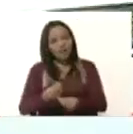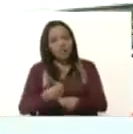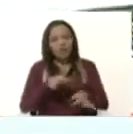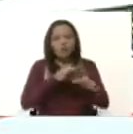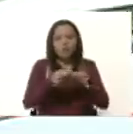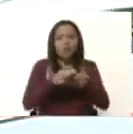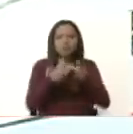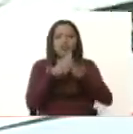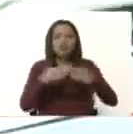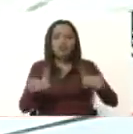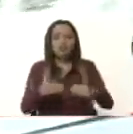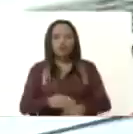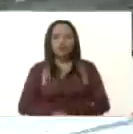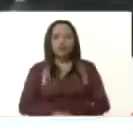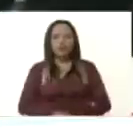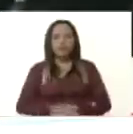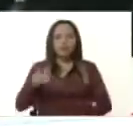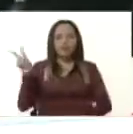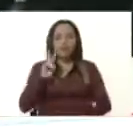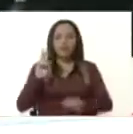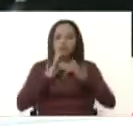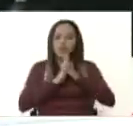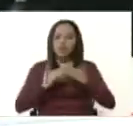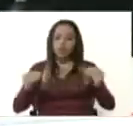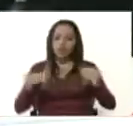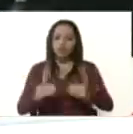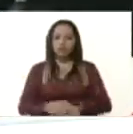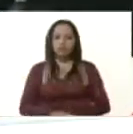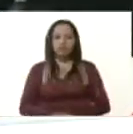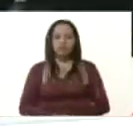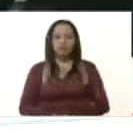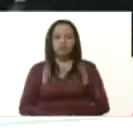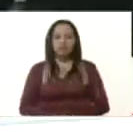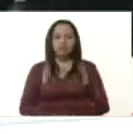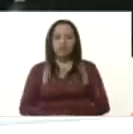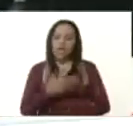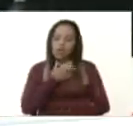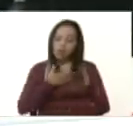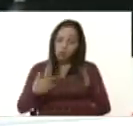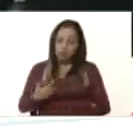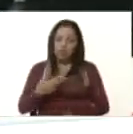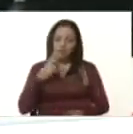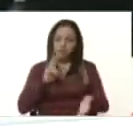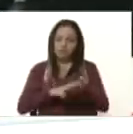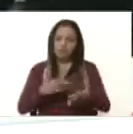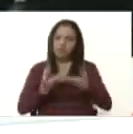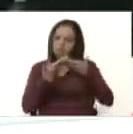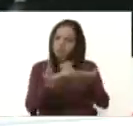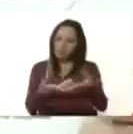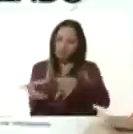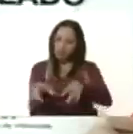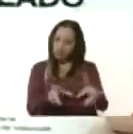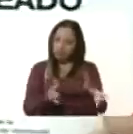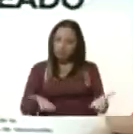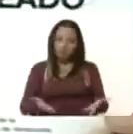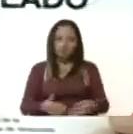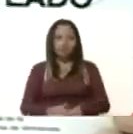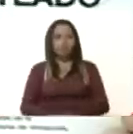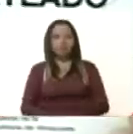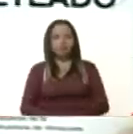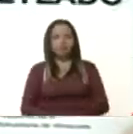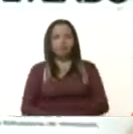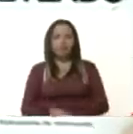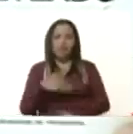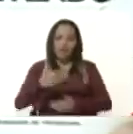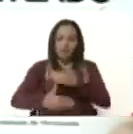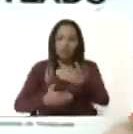todo, por Venezuela todo. ¿Lo quieres líquido? Tómalo líquido, pues. Vamos a